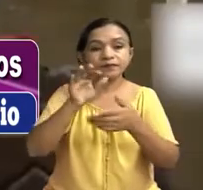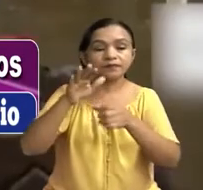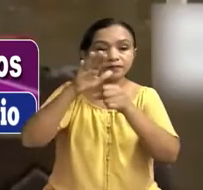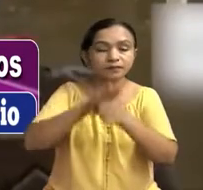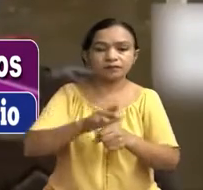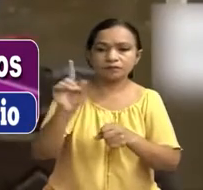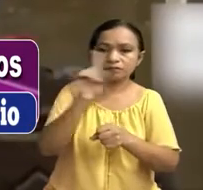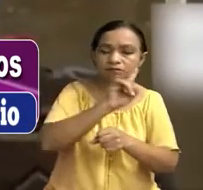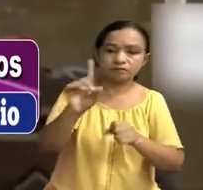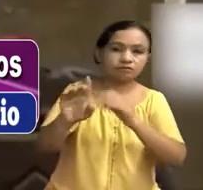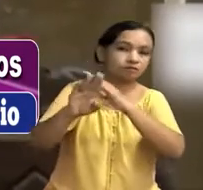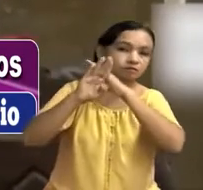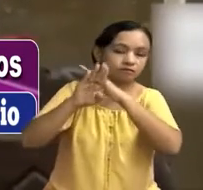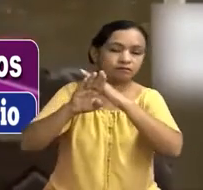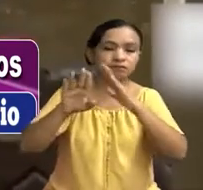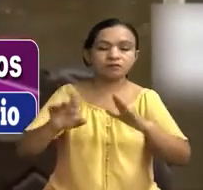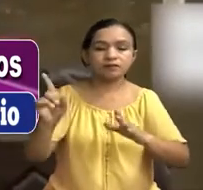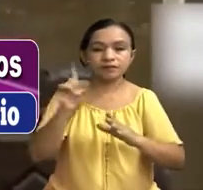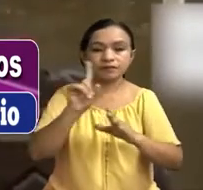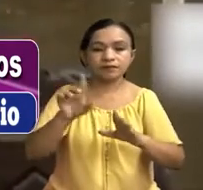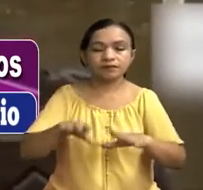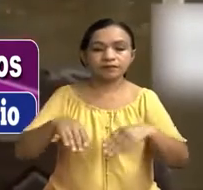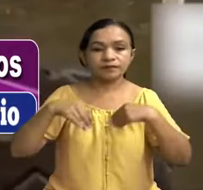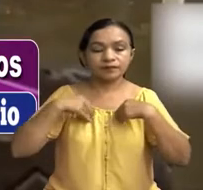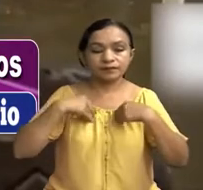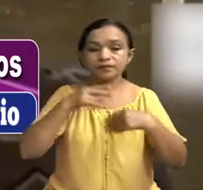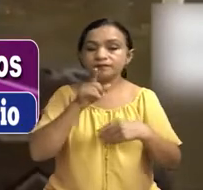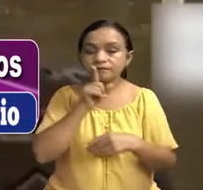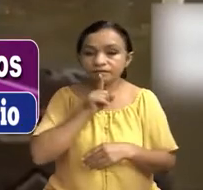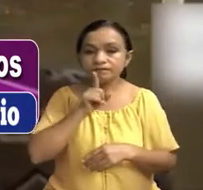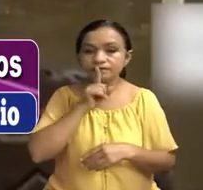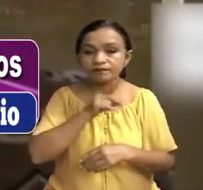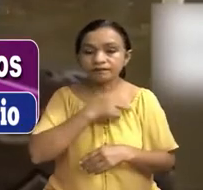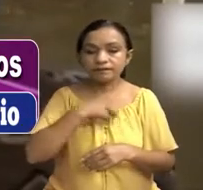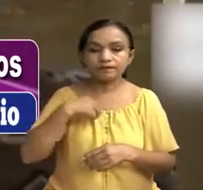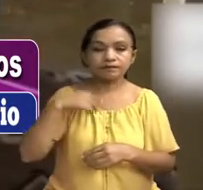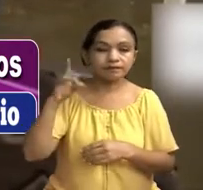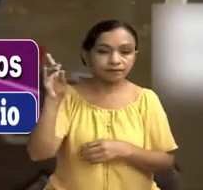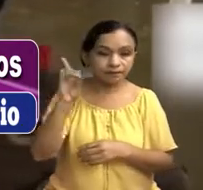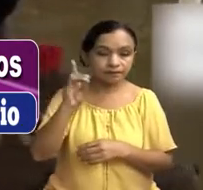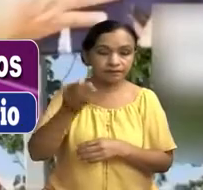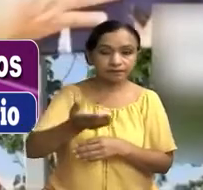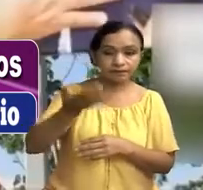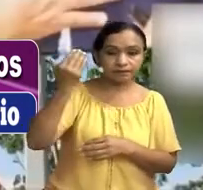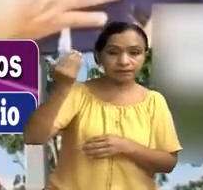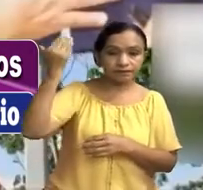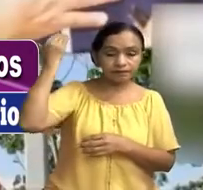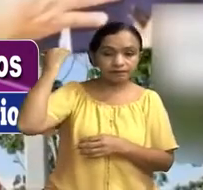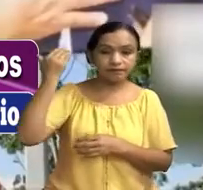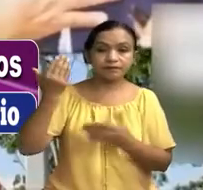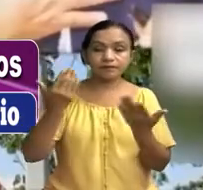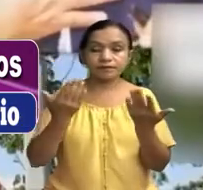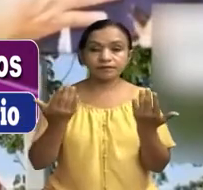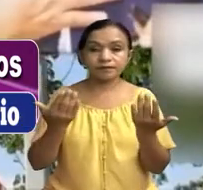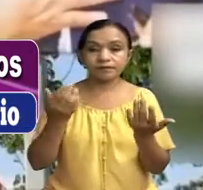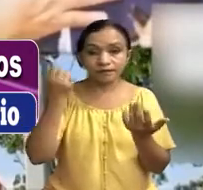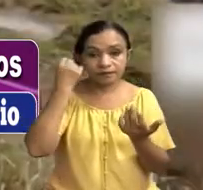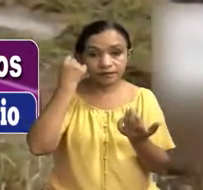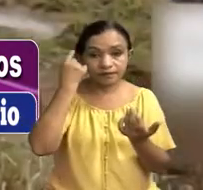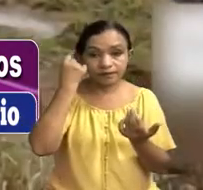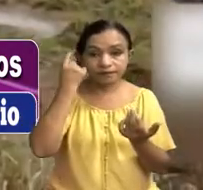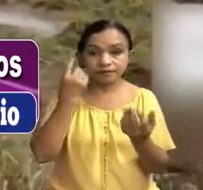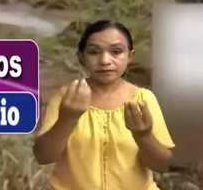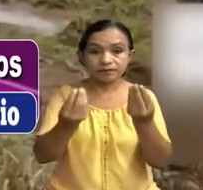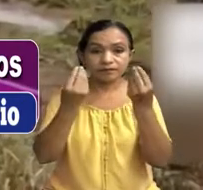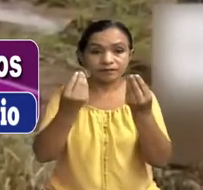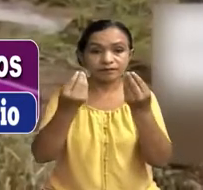vamos a resistir esos modelos. Y lo que está pasando, porque históricamente también en Bolivia, ¿verdad? Tenemos que entender que